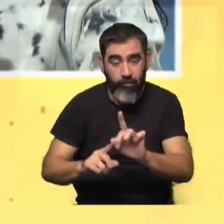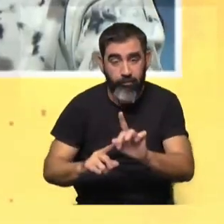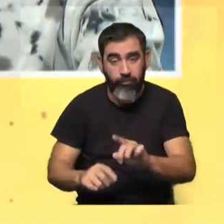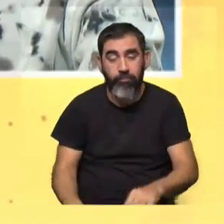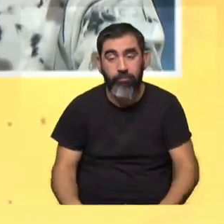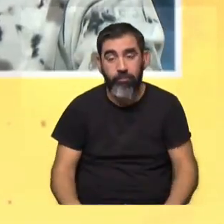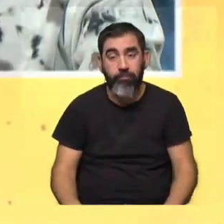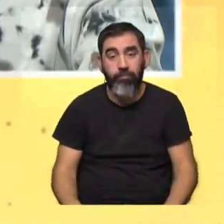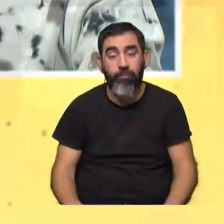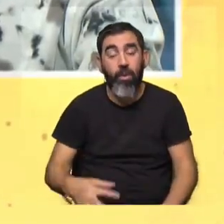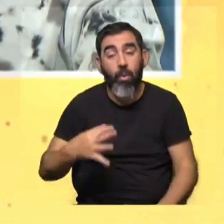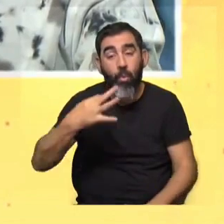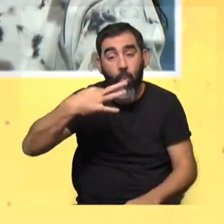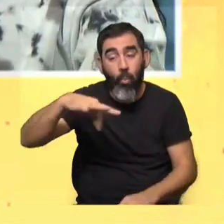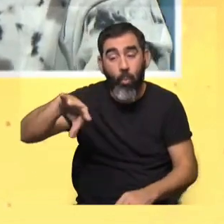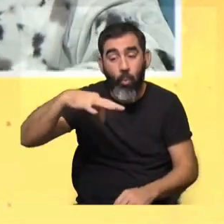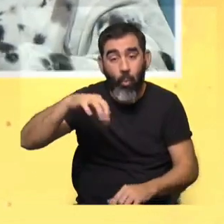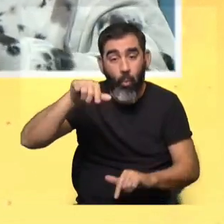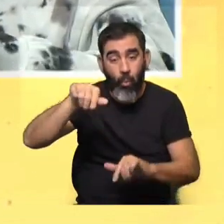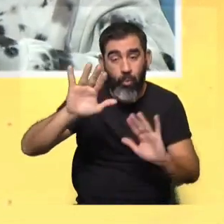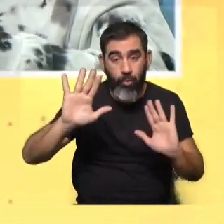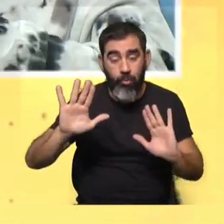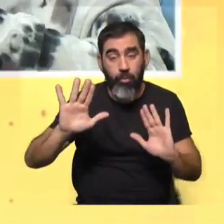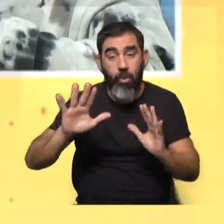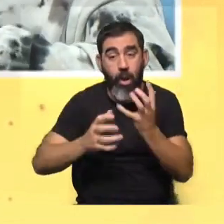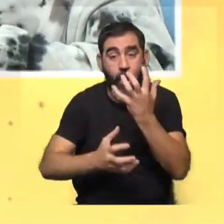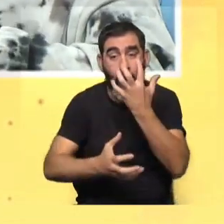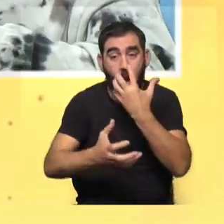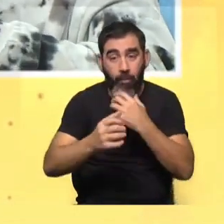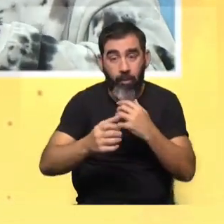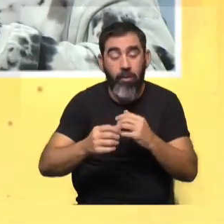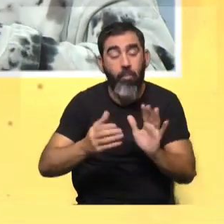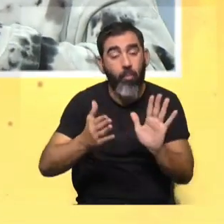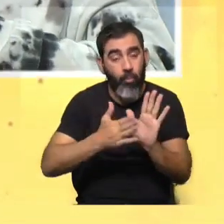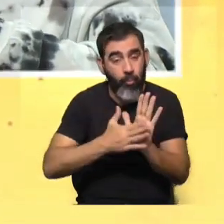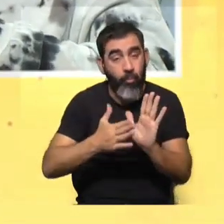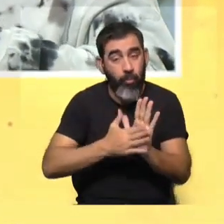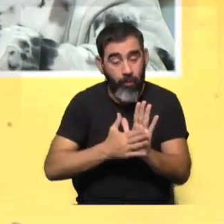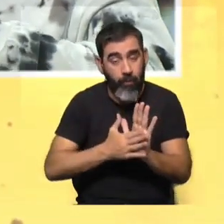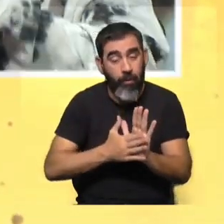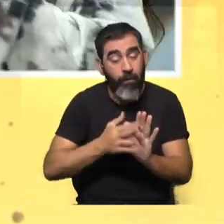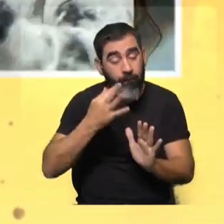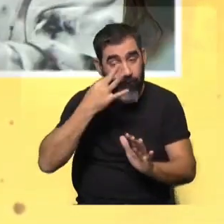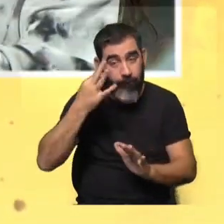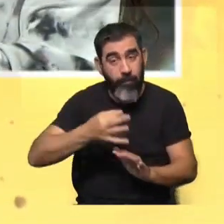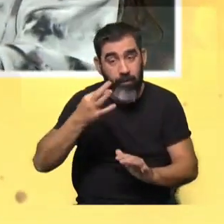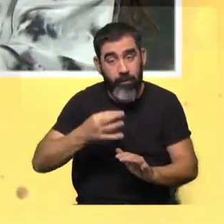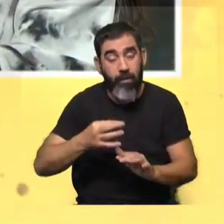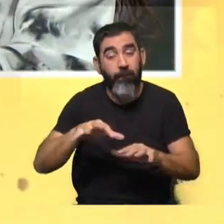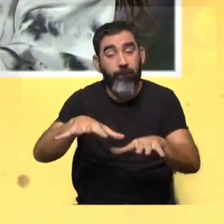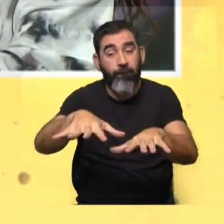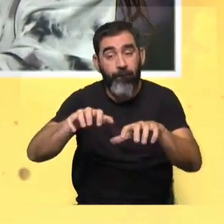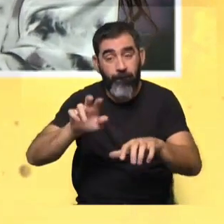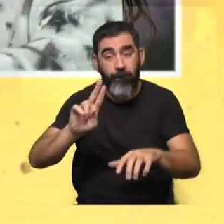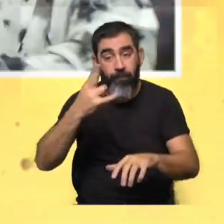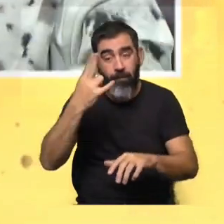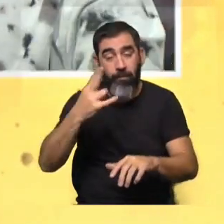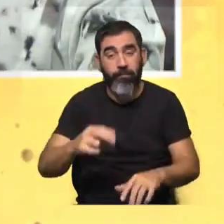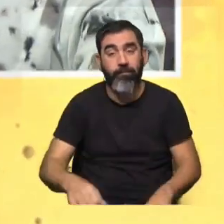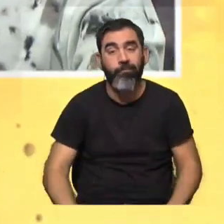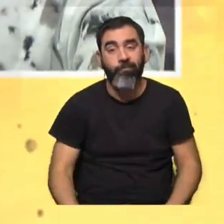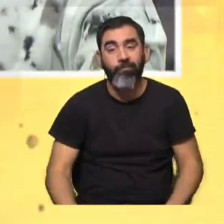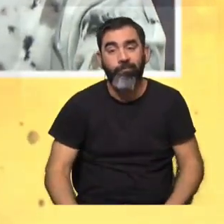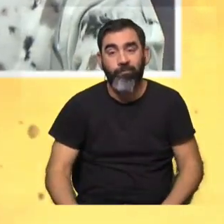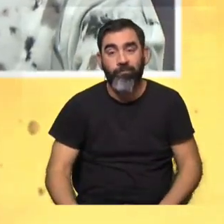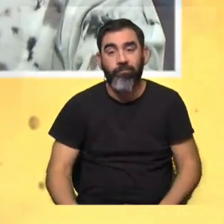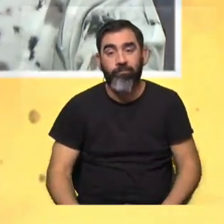es el único caso que conocemos Sí. de una especie que se ha corroborado, de un individuo que se corroboró que habita en nuestro territorio, está bastante